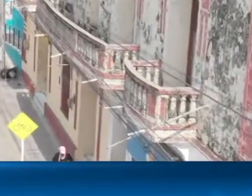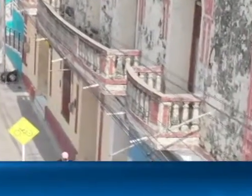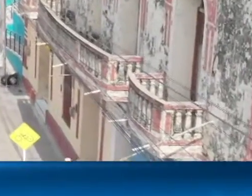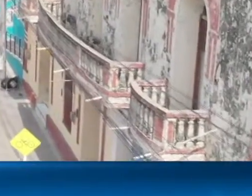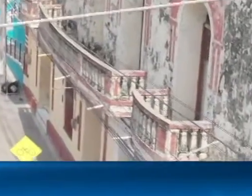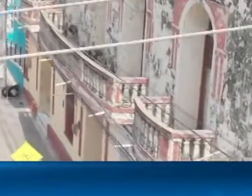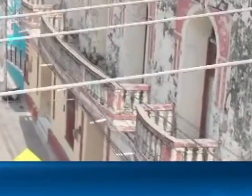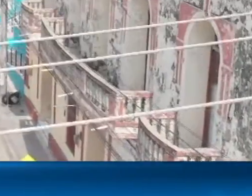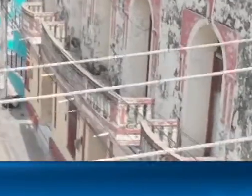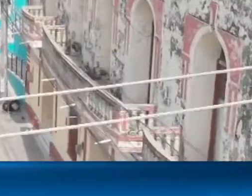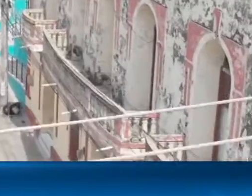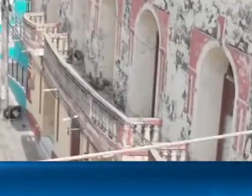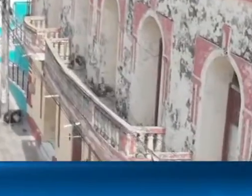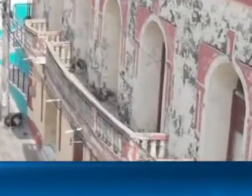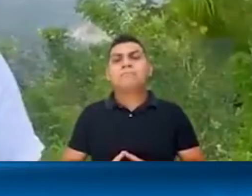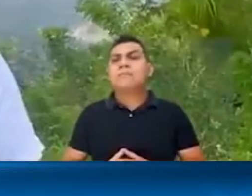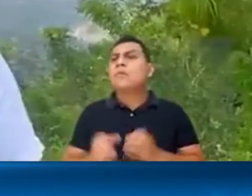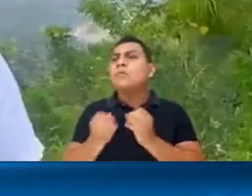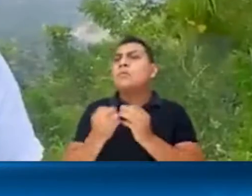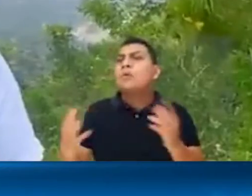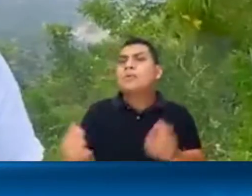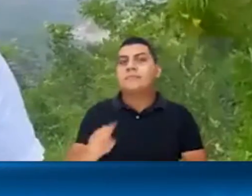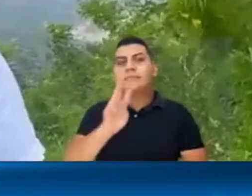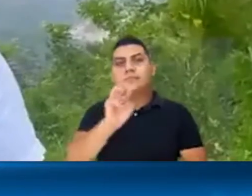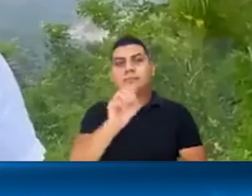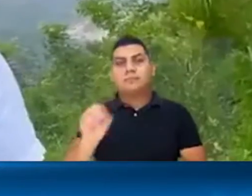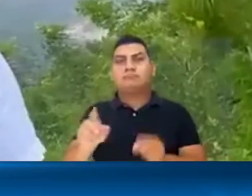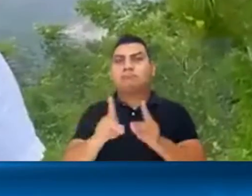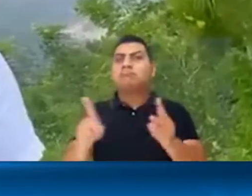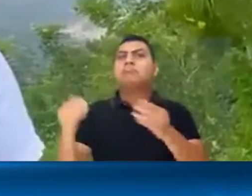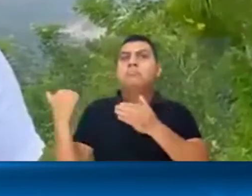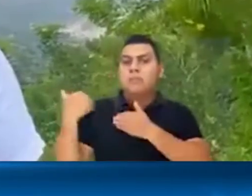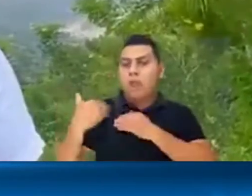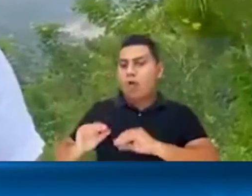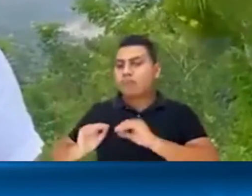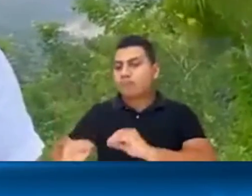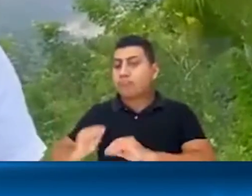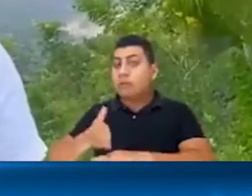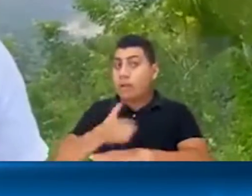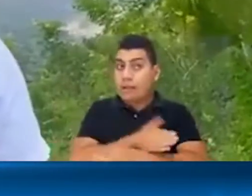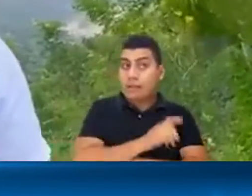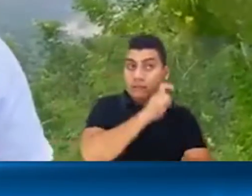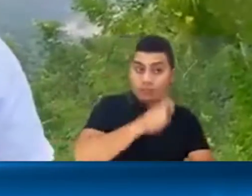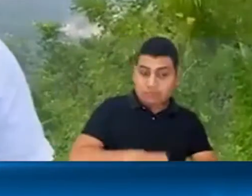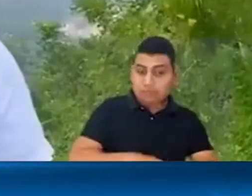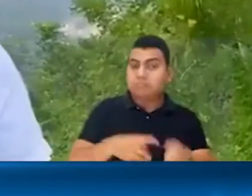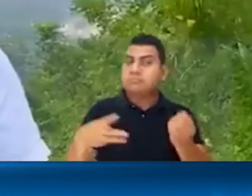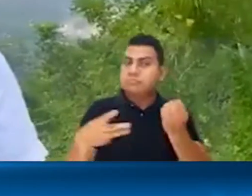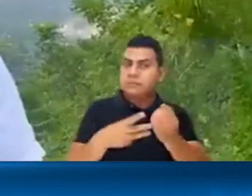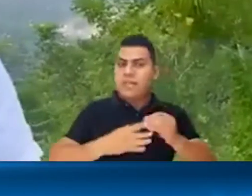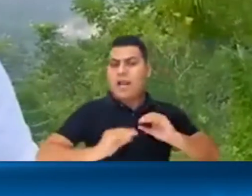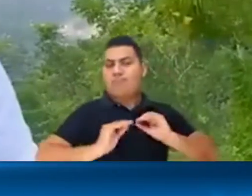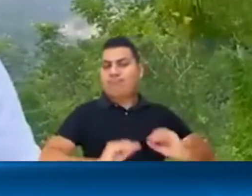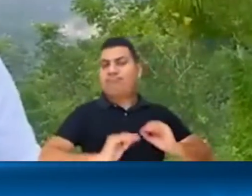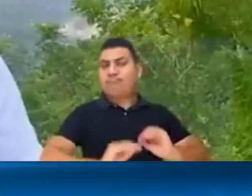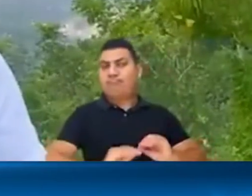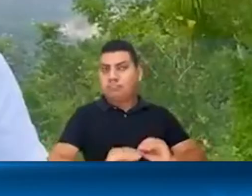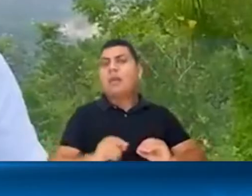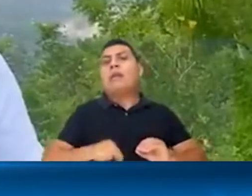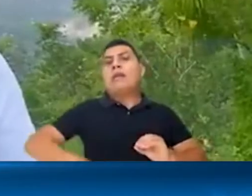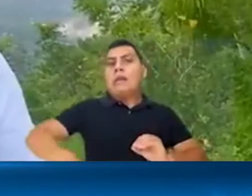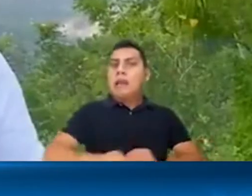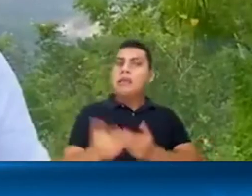de la vacunación en cada municipio 300 personas previamente inscritas y capacitadas por el cena